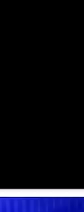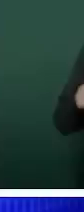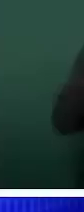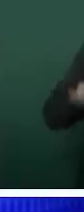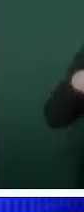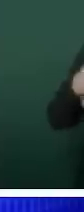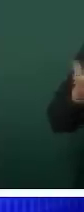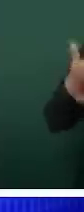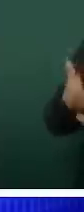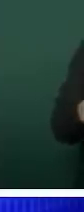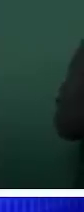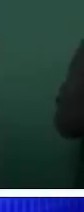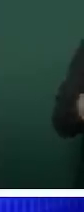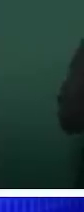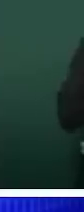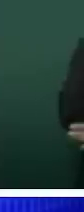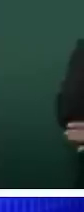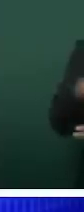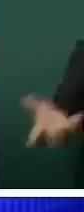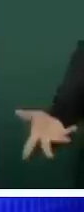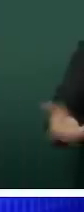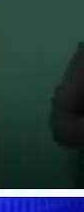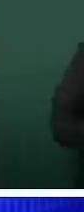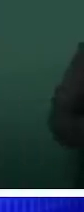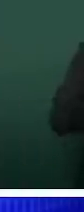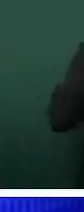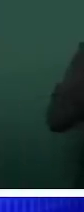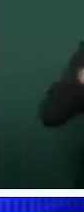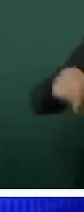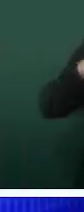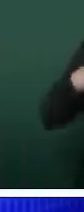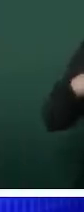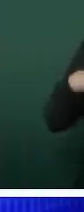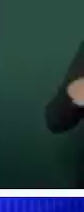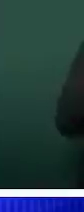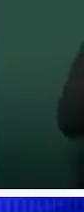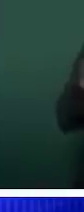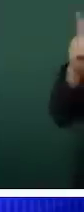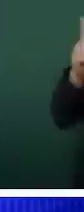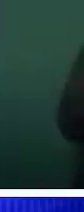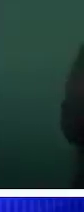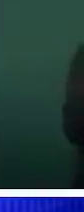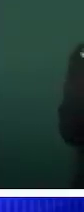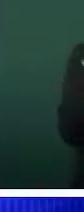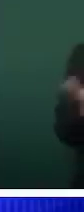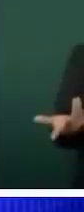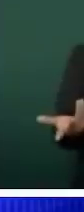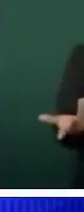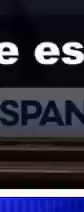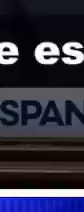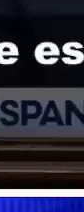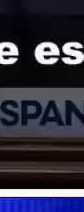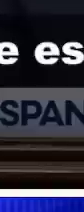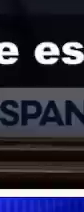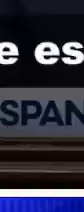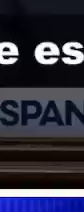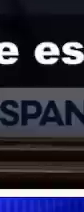agradezco mucho su like y les invito a que sigan pendientes de los próximos videos. Y nos vemos a la próxima con mucha más información.